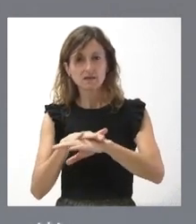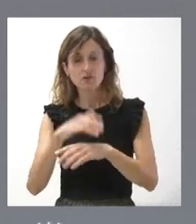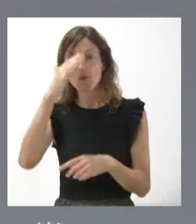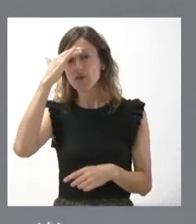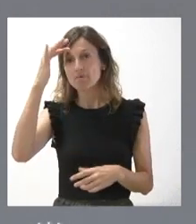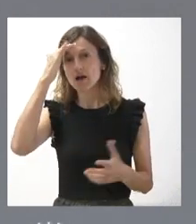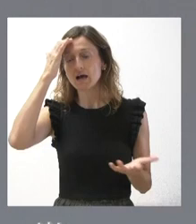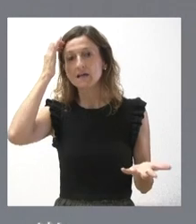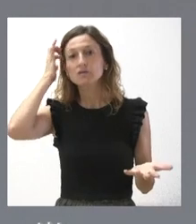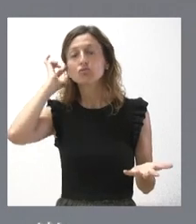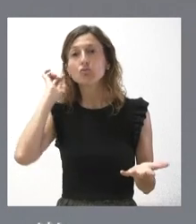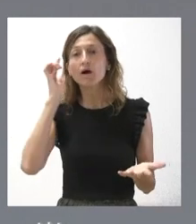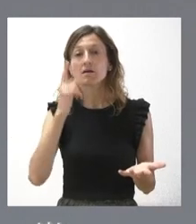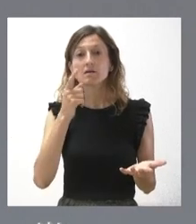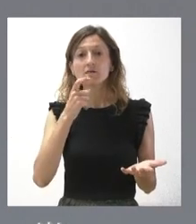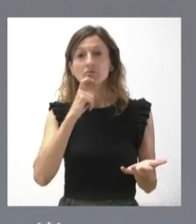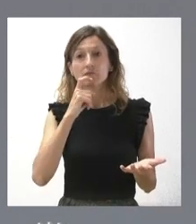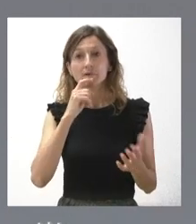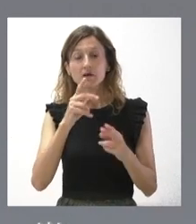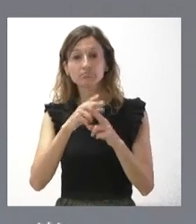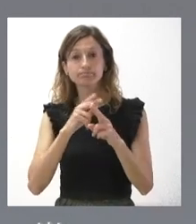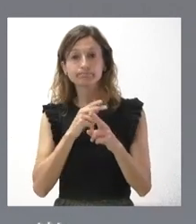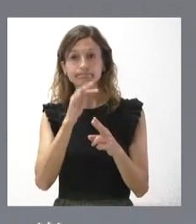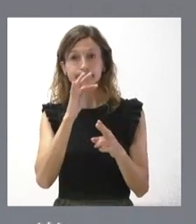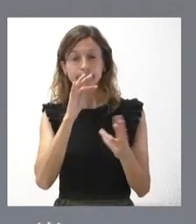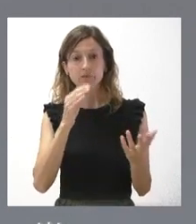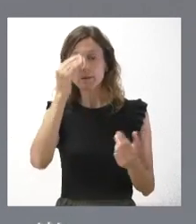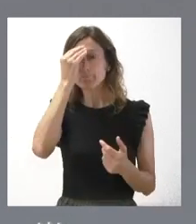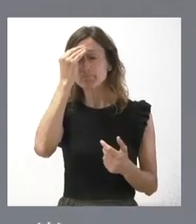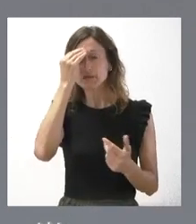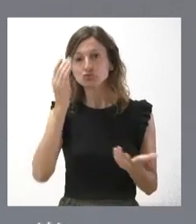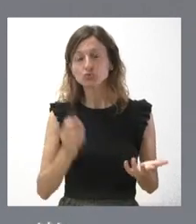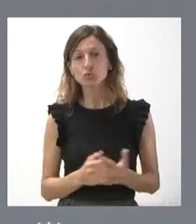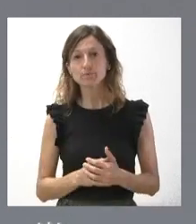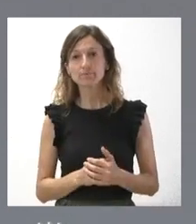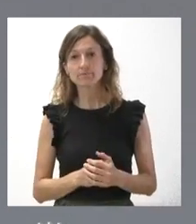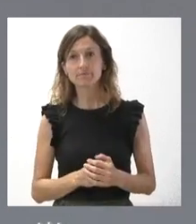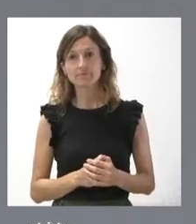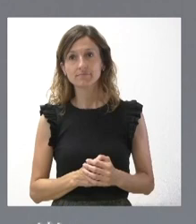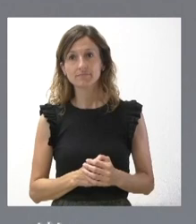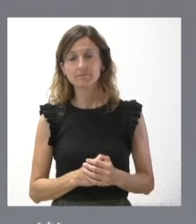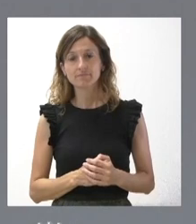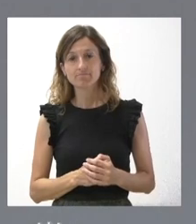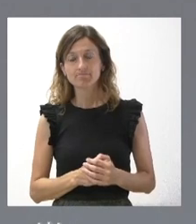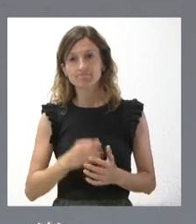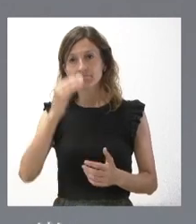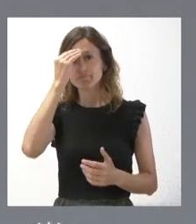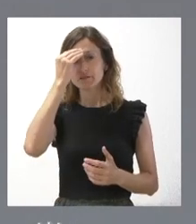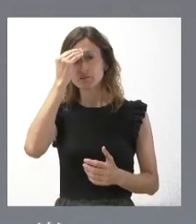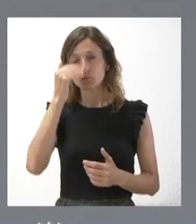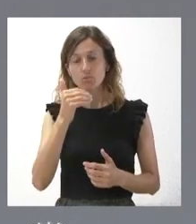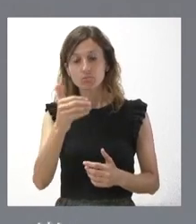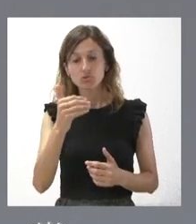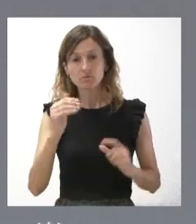no tenemos ninguna razón ni ningún indicio para pensar lo contrario, que la fijaremos en